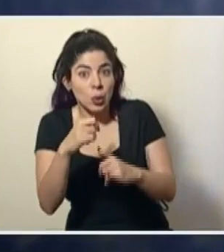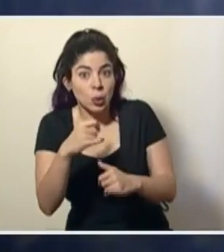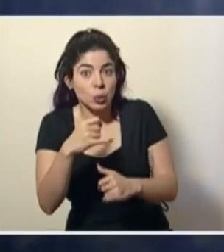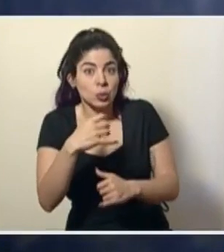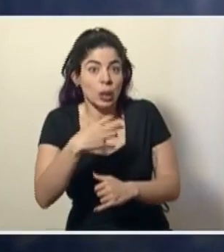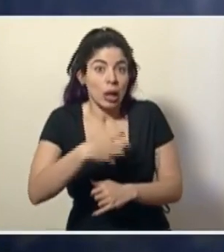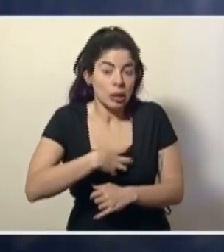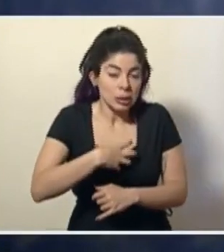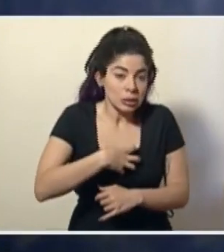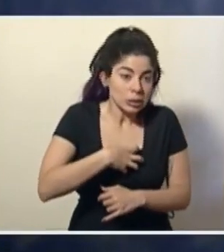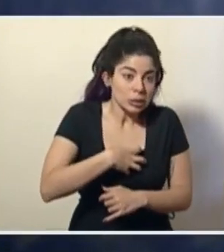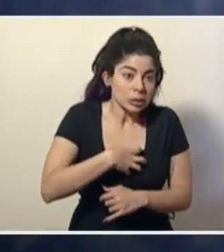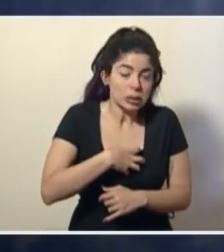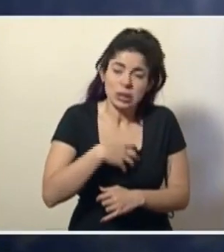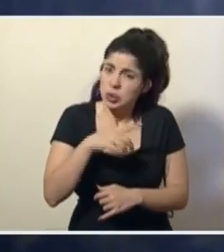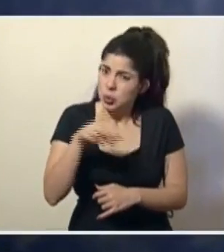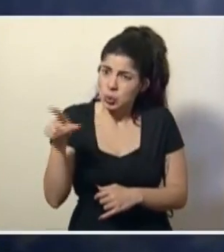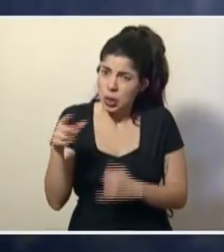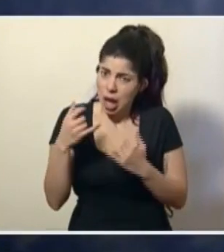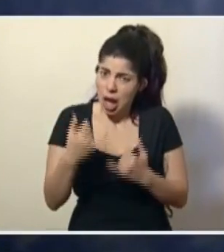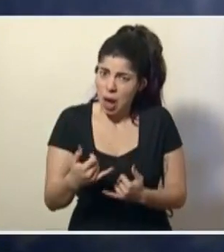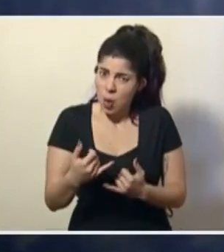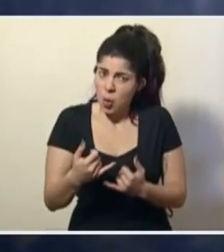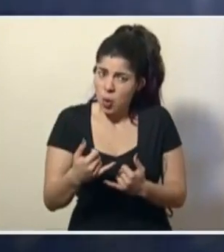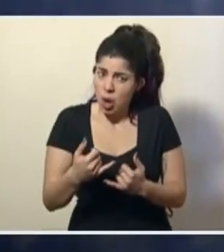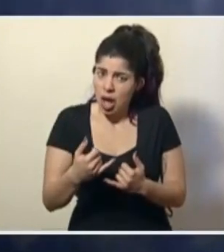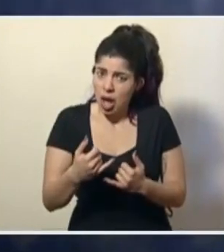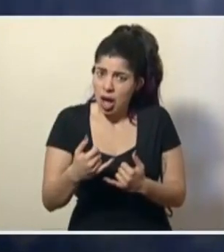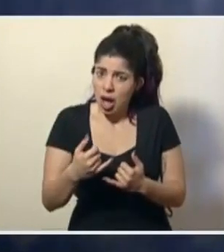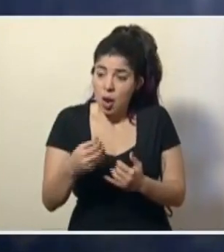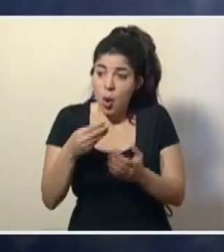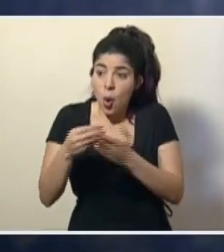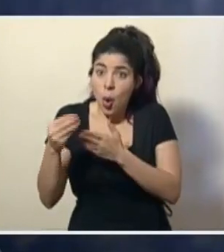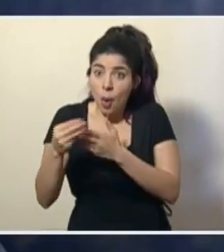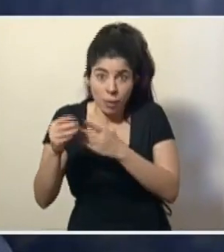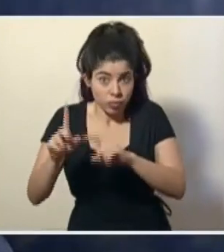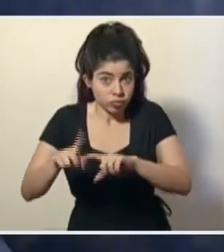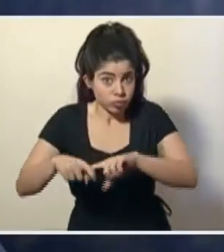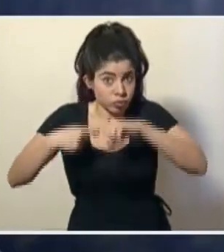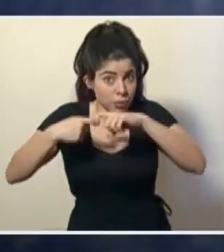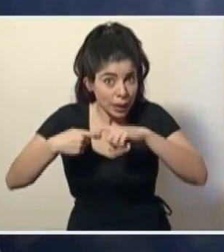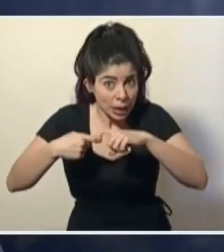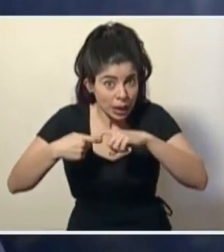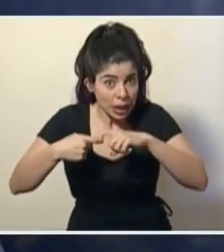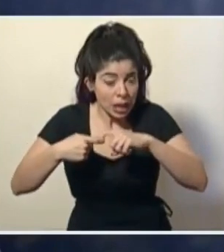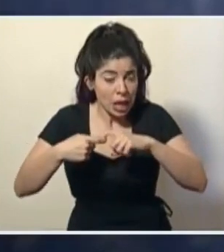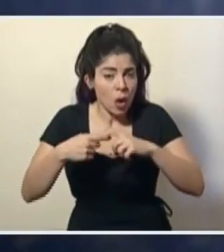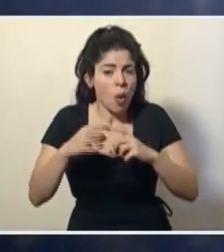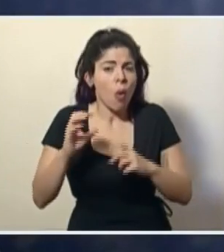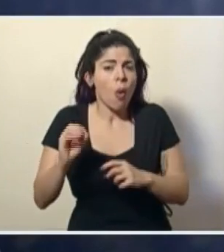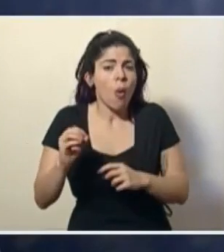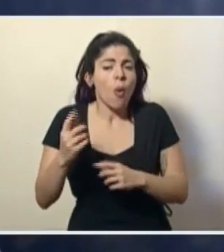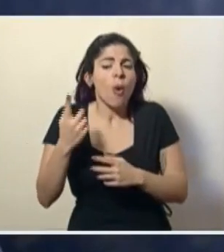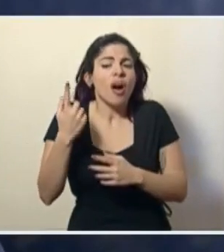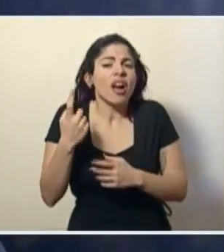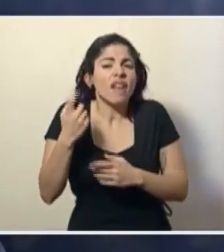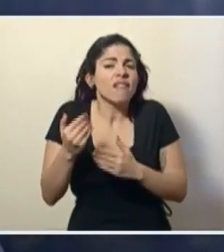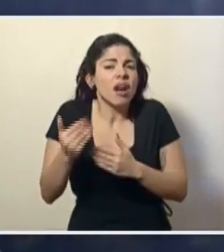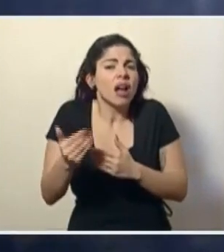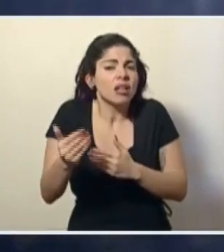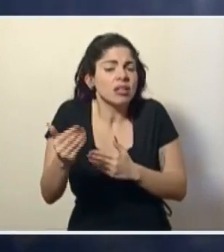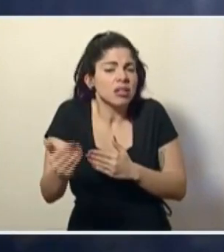observaciones, se están suspendiendo nuevas adjudicaciones. ¿Qué quedaría